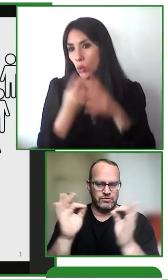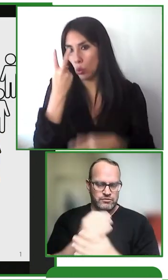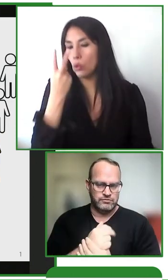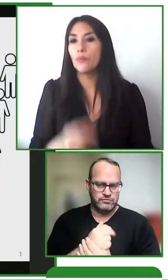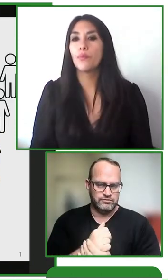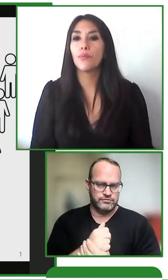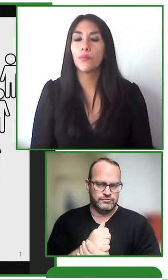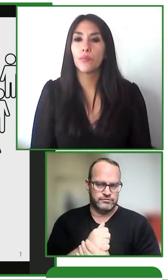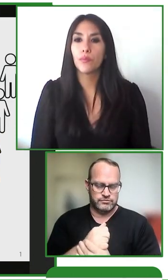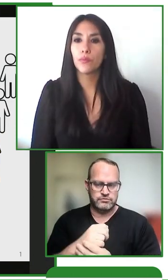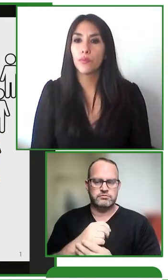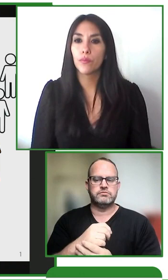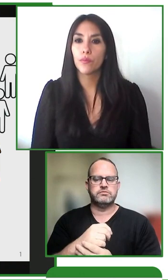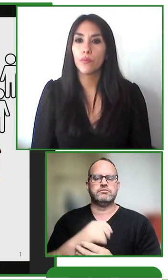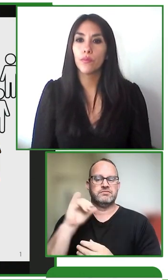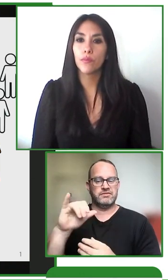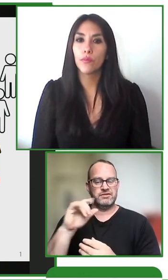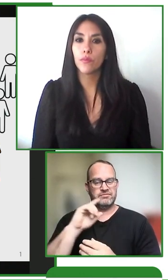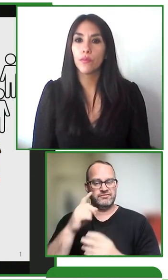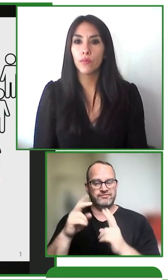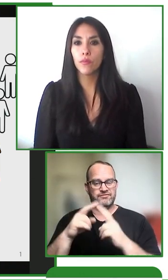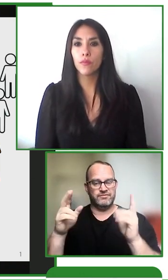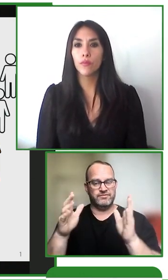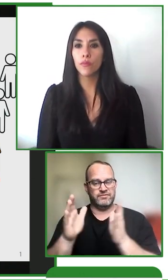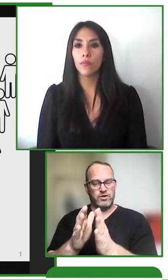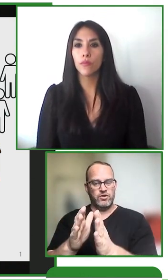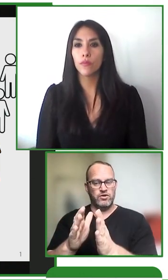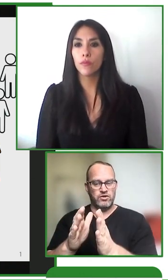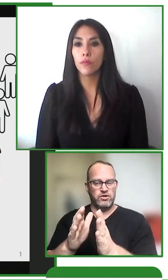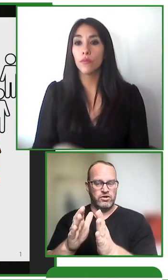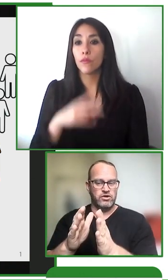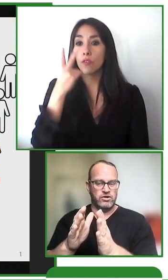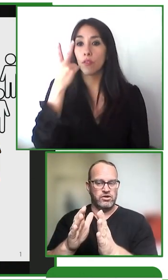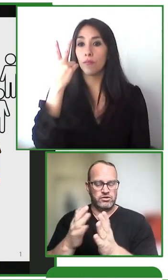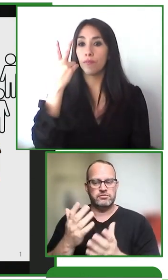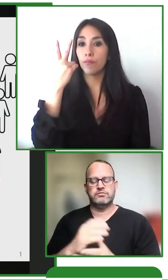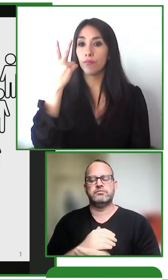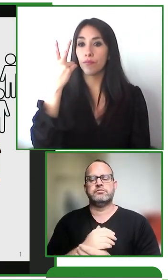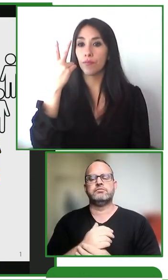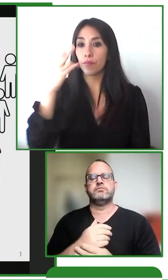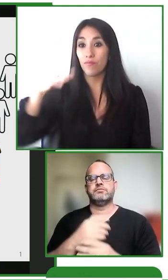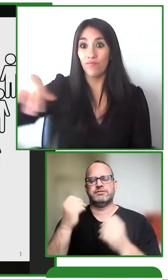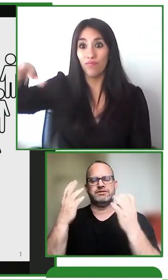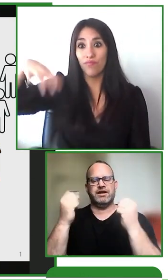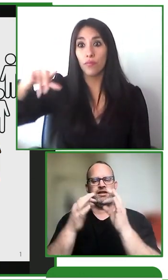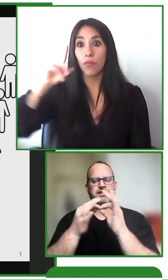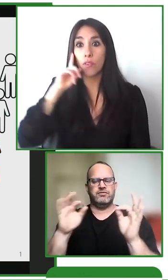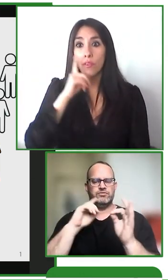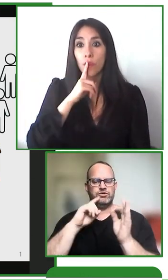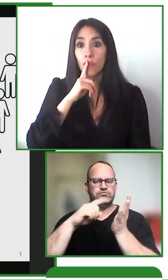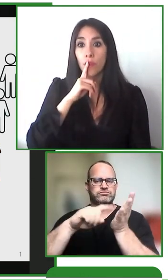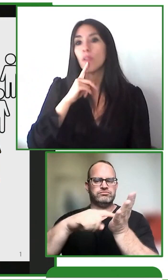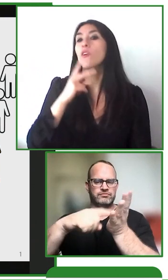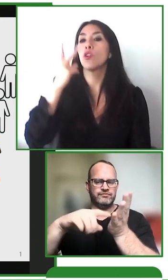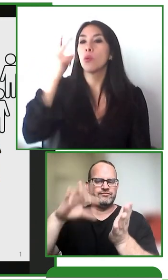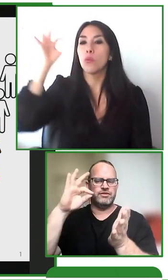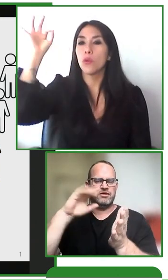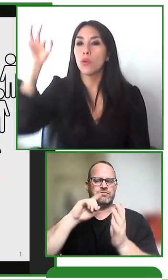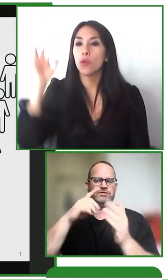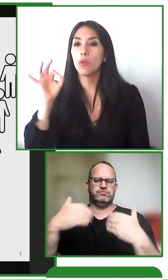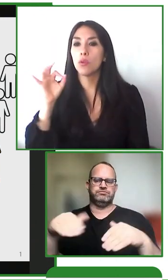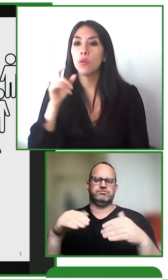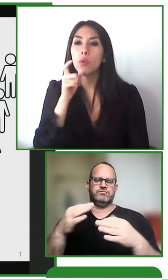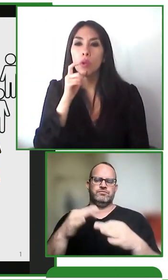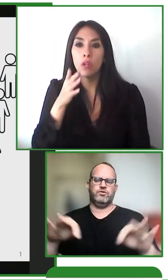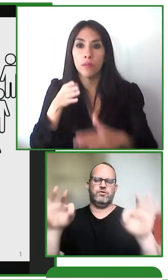Dos por ciento de esos niños sordos tienen acceso al idioma escrito o